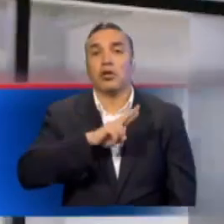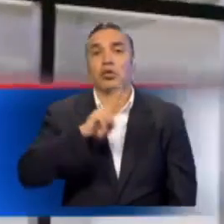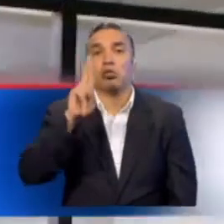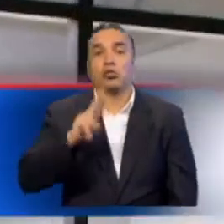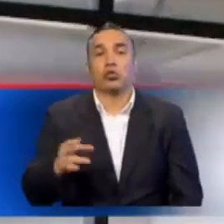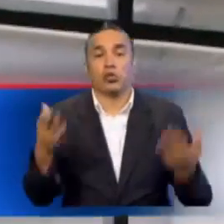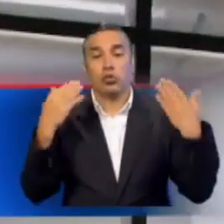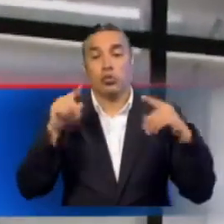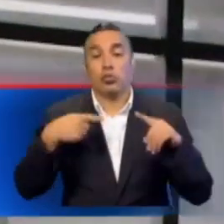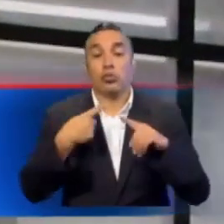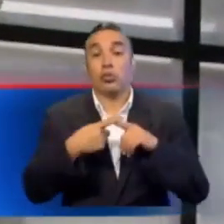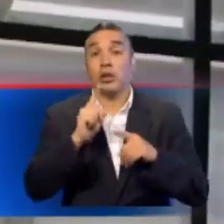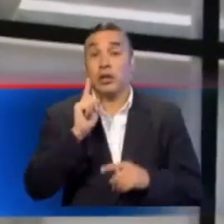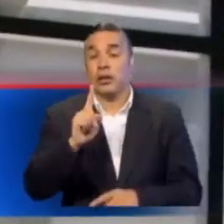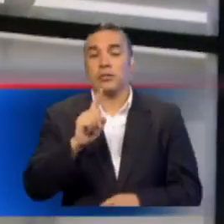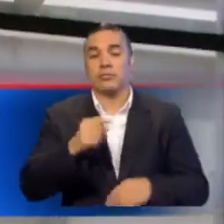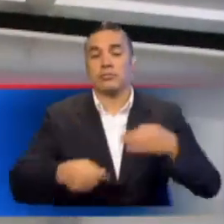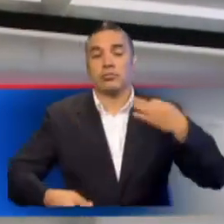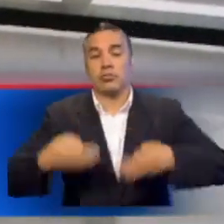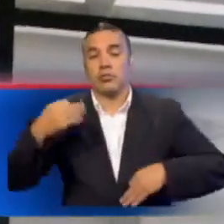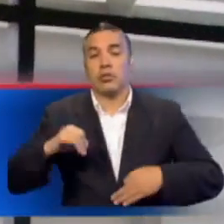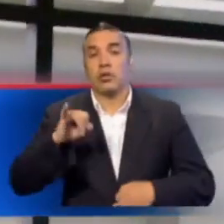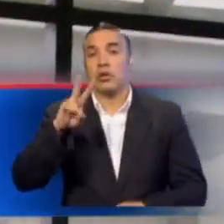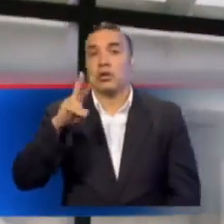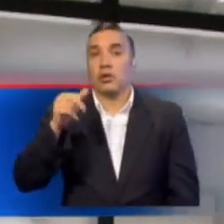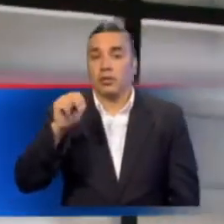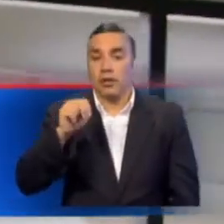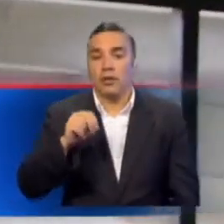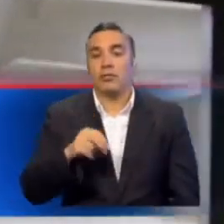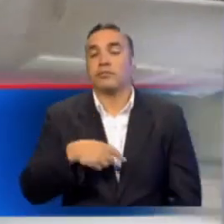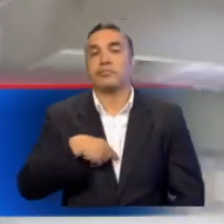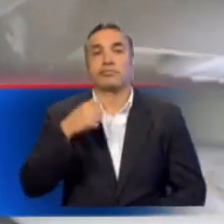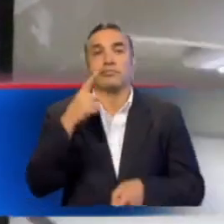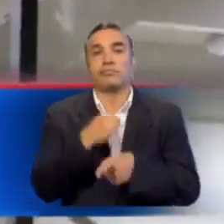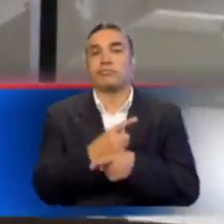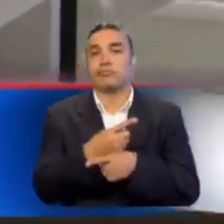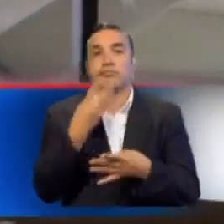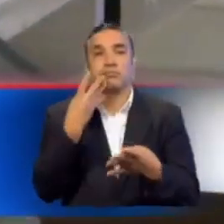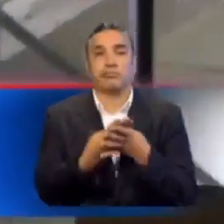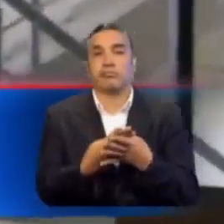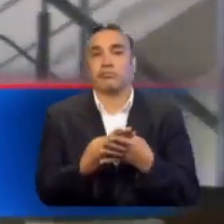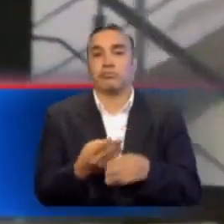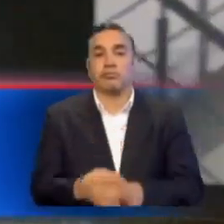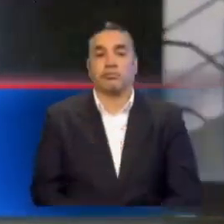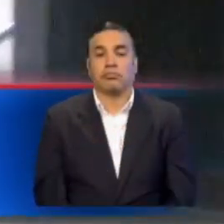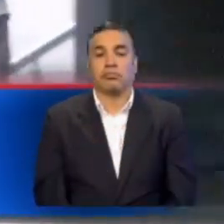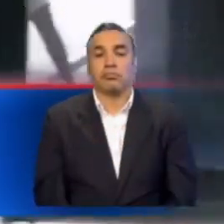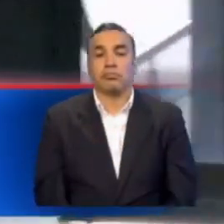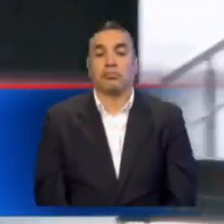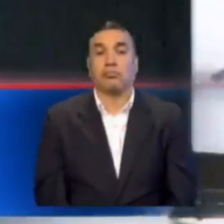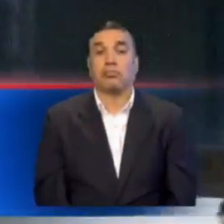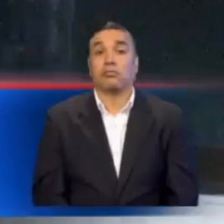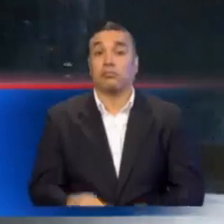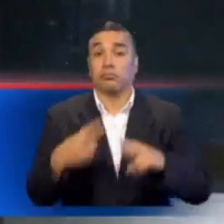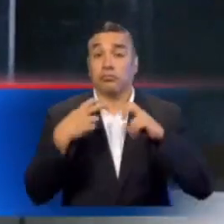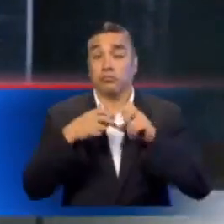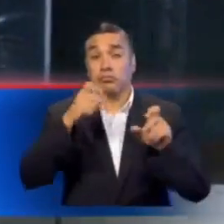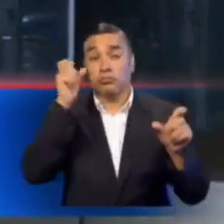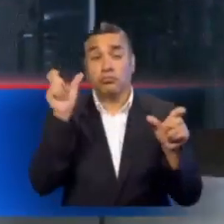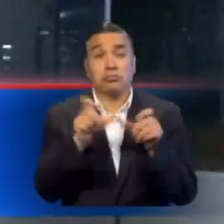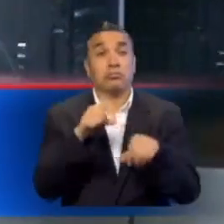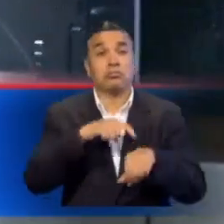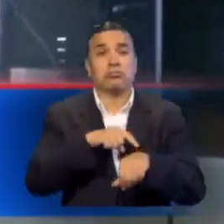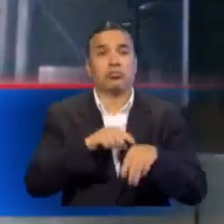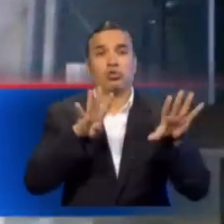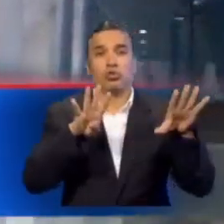luego de la cual el juez iván tercio dictaminó la orden de prisión preventiva cuya instrucción fiscal durará